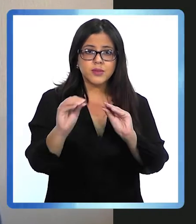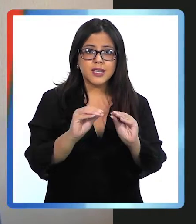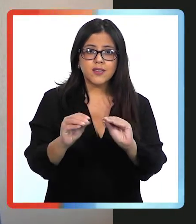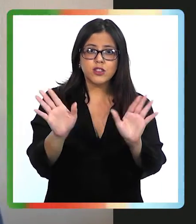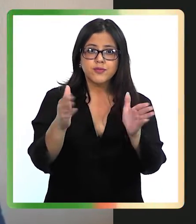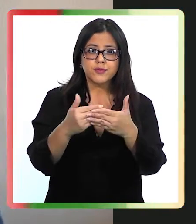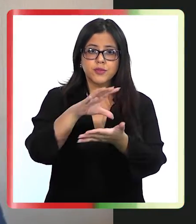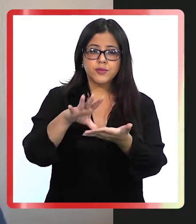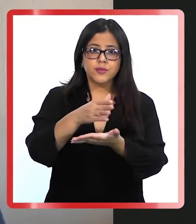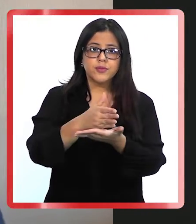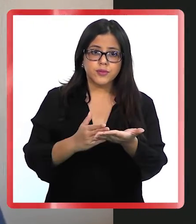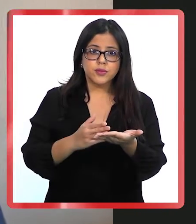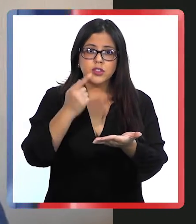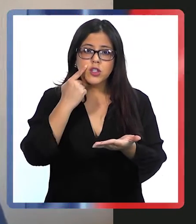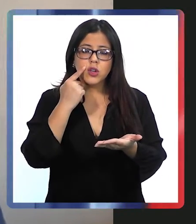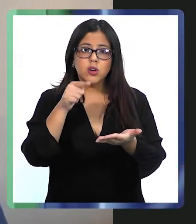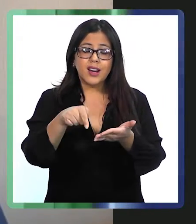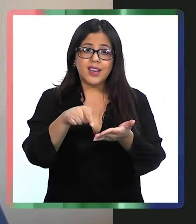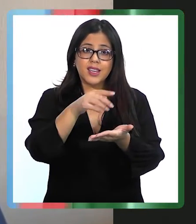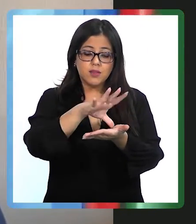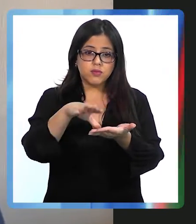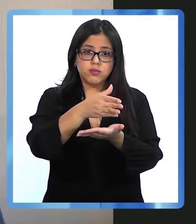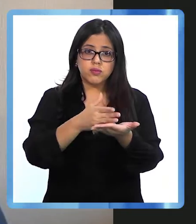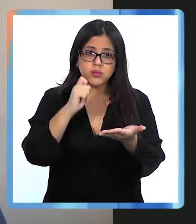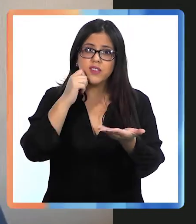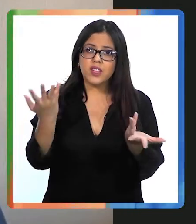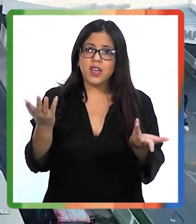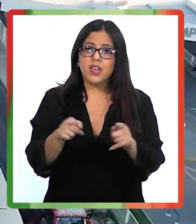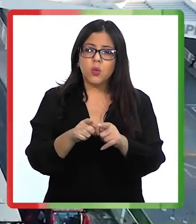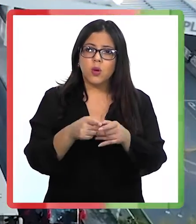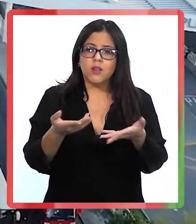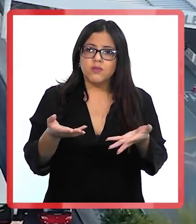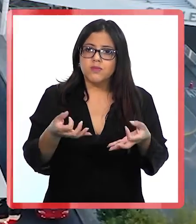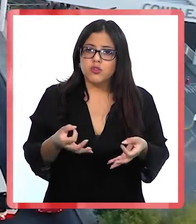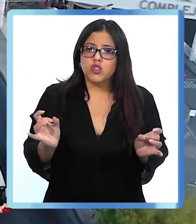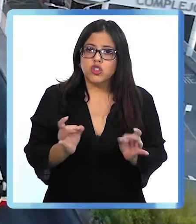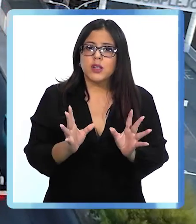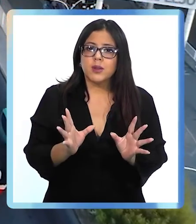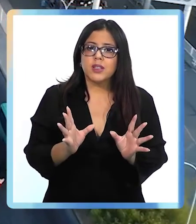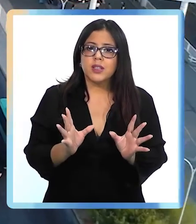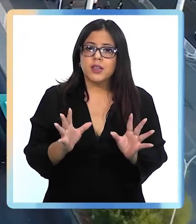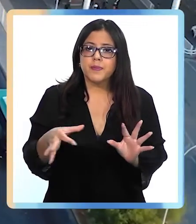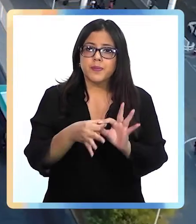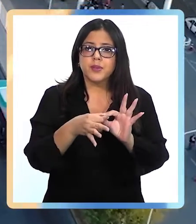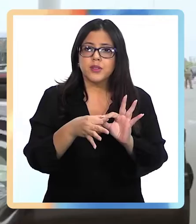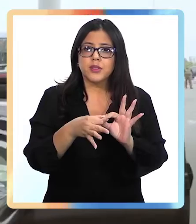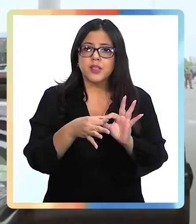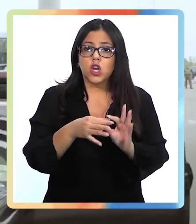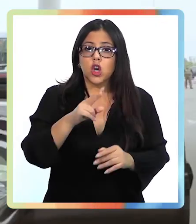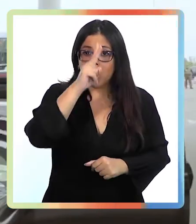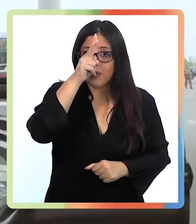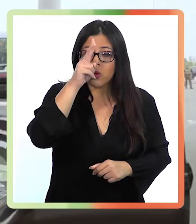de los pasos fronterizos, entendiendo que la frontera aún sigue siendo muy permeable, no solamente el paso fronterizo que nos une con Perú, Chacayuta, existen